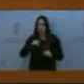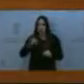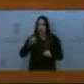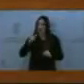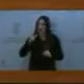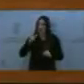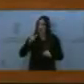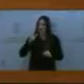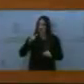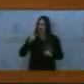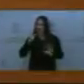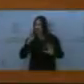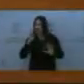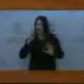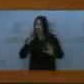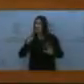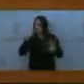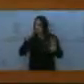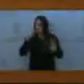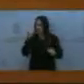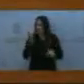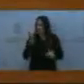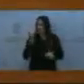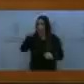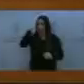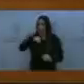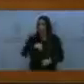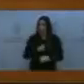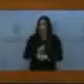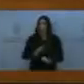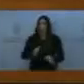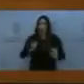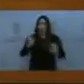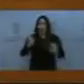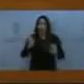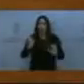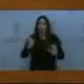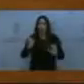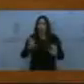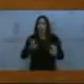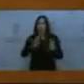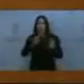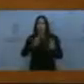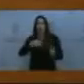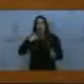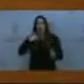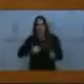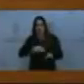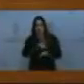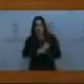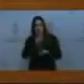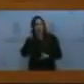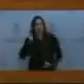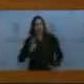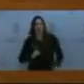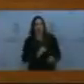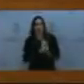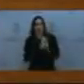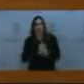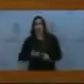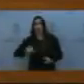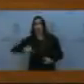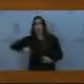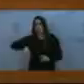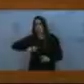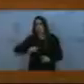tercera, creo que es la segunda, que trae a esta Cámara la reprobación de esta consejera. Nosotros ya venimos con el